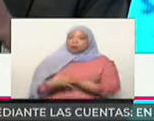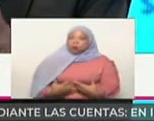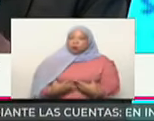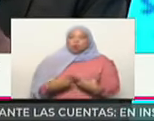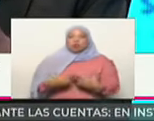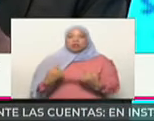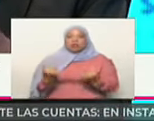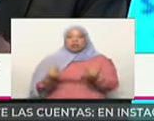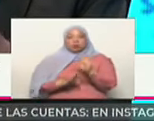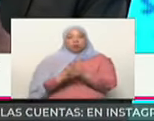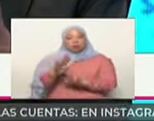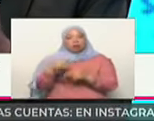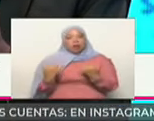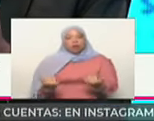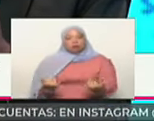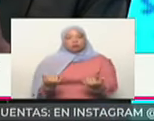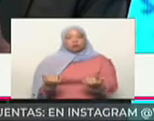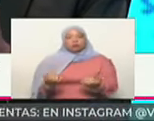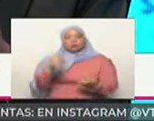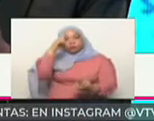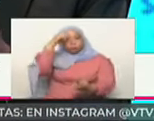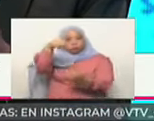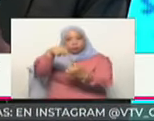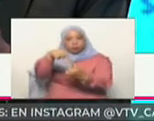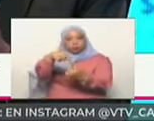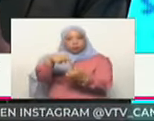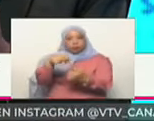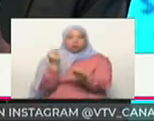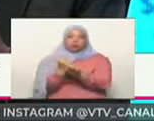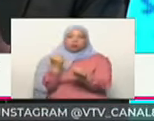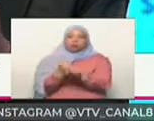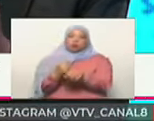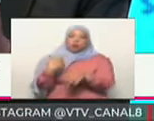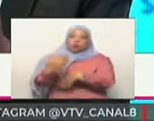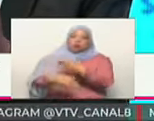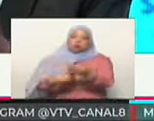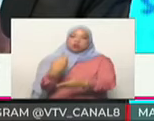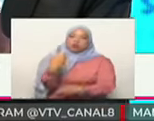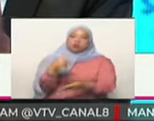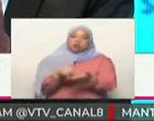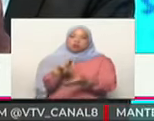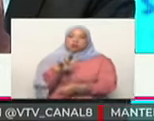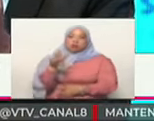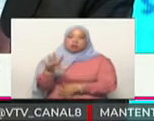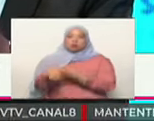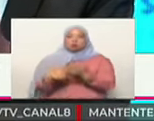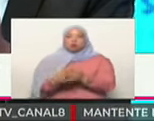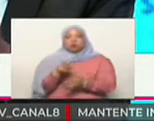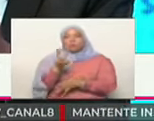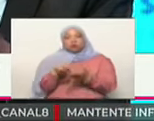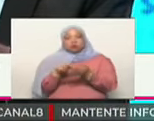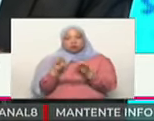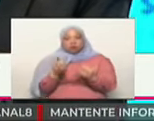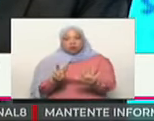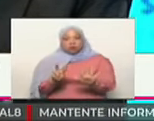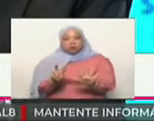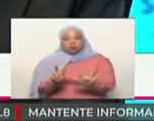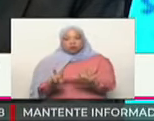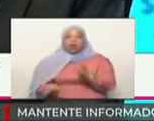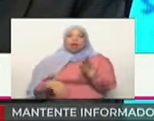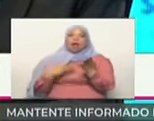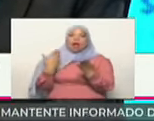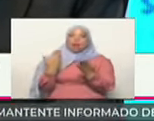la economía real, sino lograr que eso se sostenga 2025, 2026,